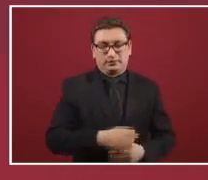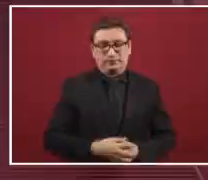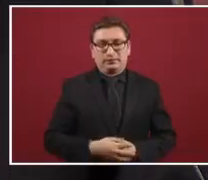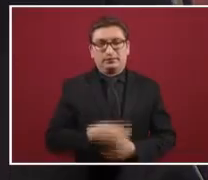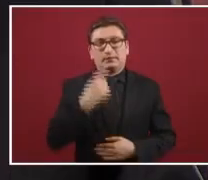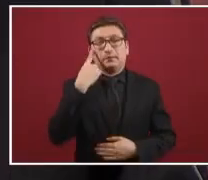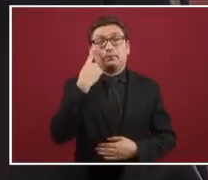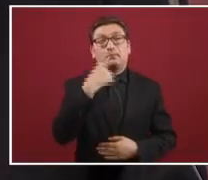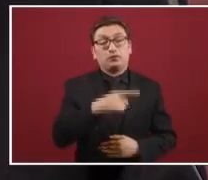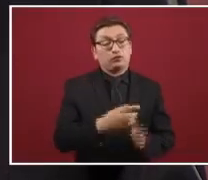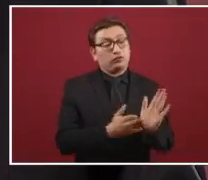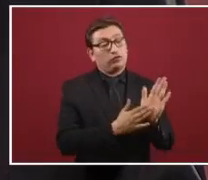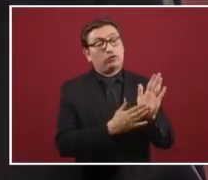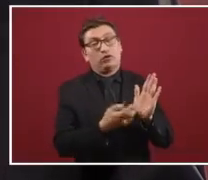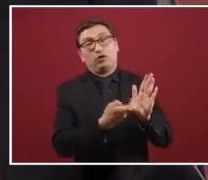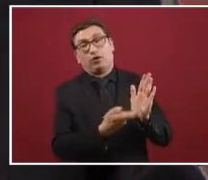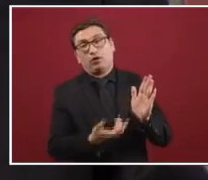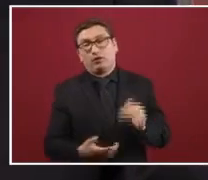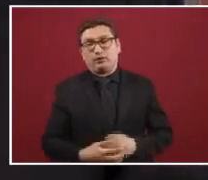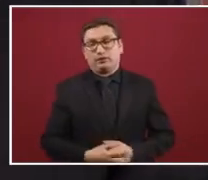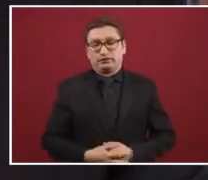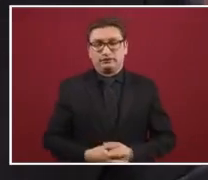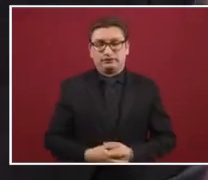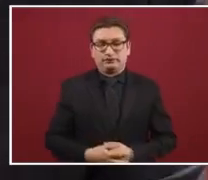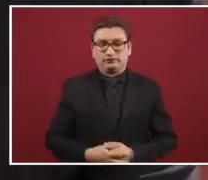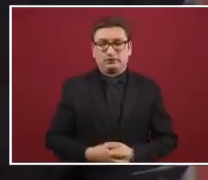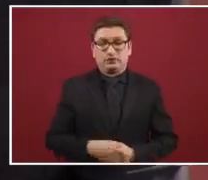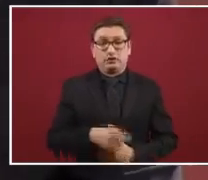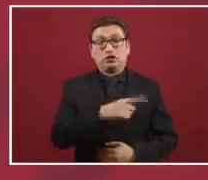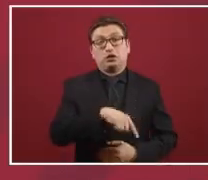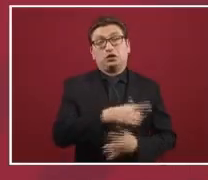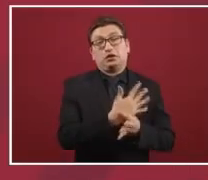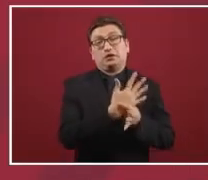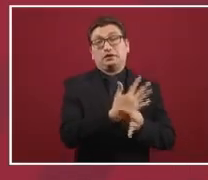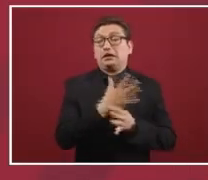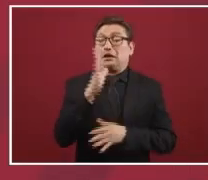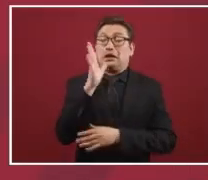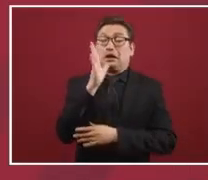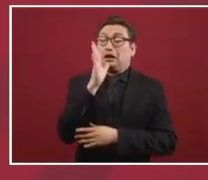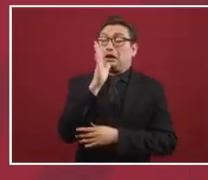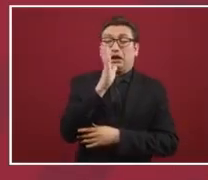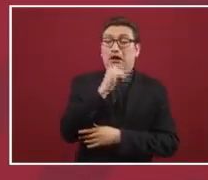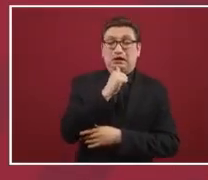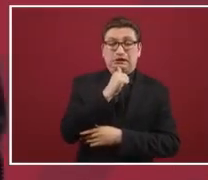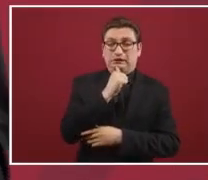para sostener de que no era posible